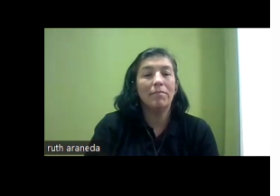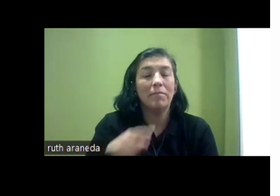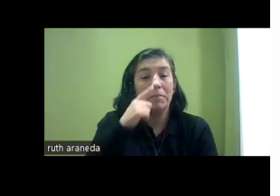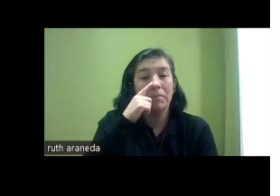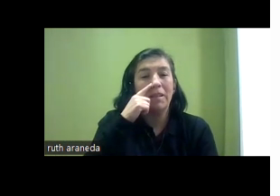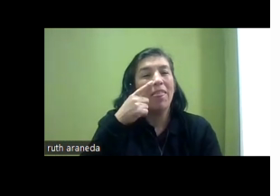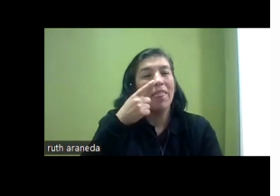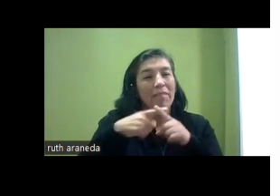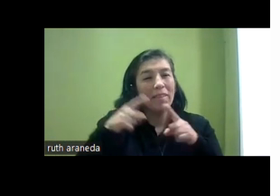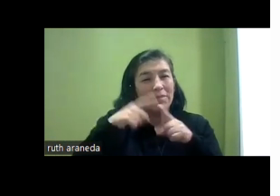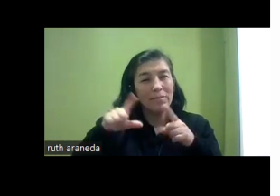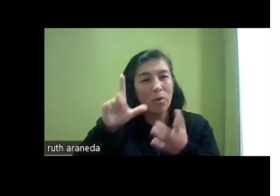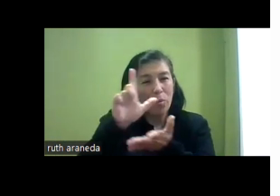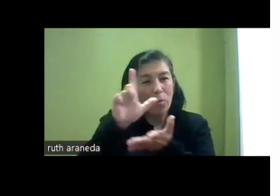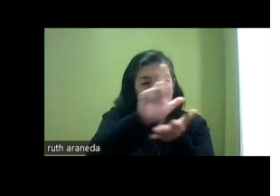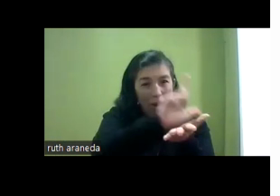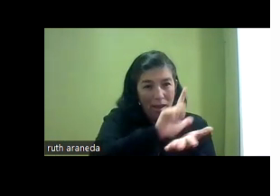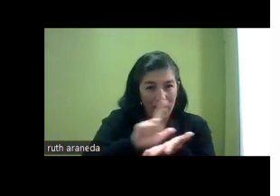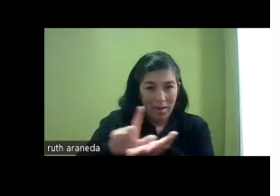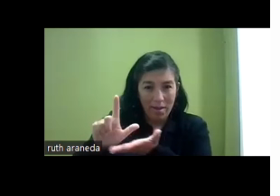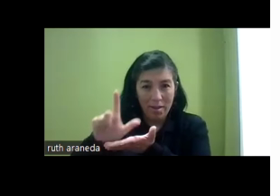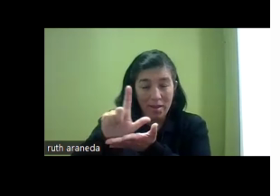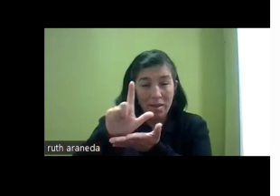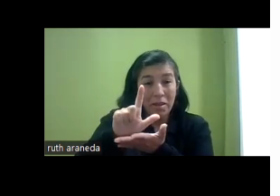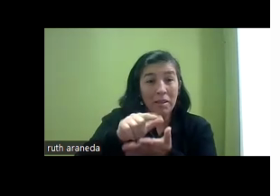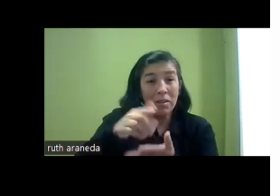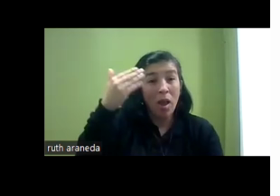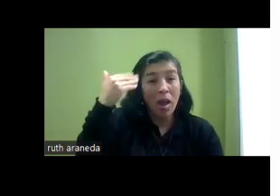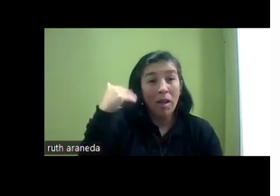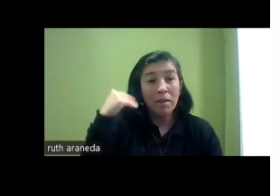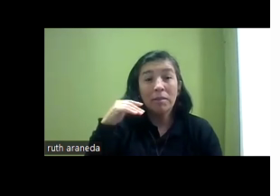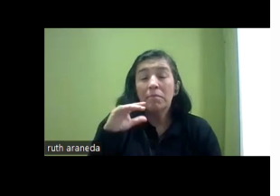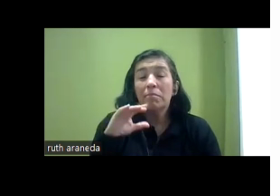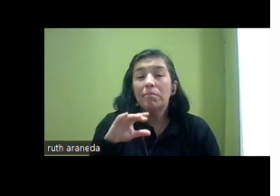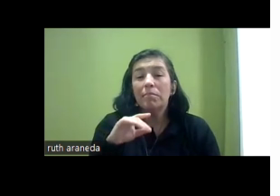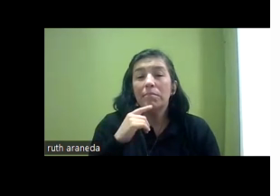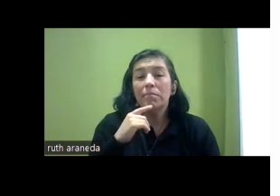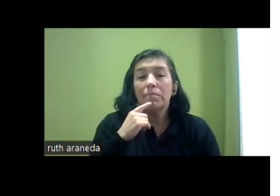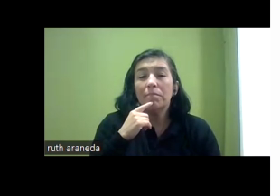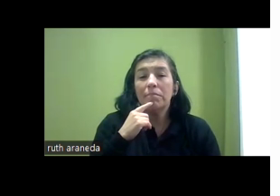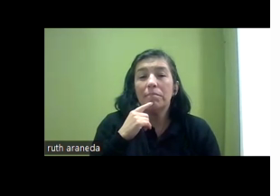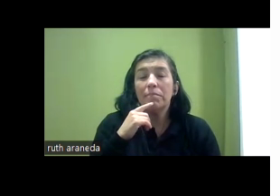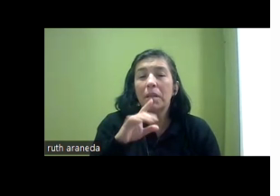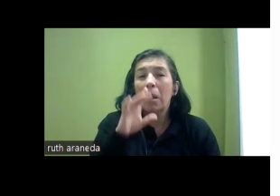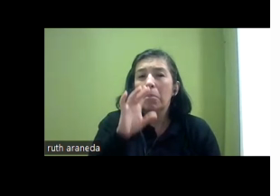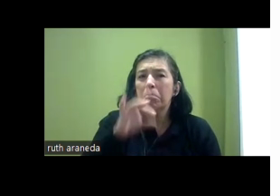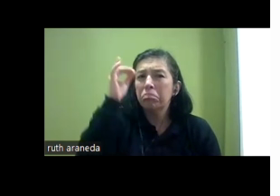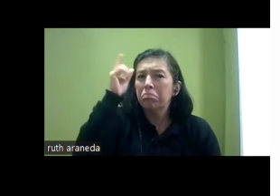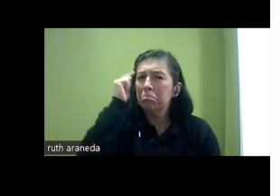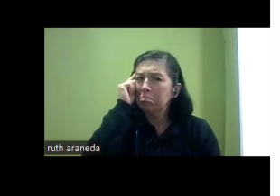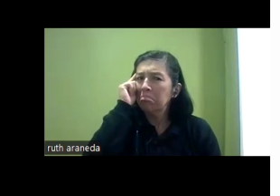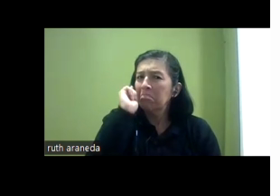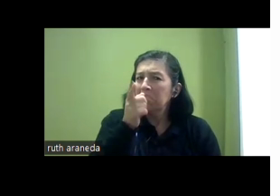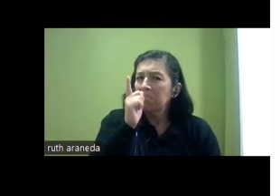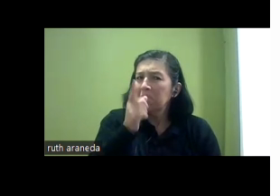nichos ecológicos, ellos descubrieron que era posible